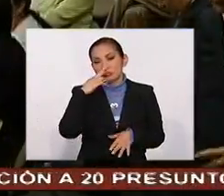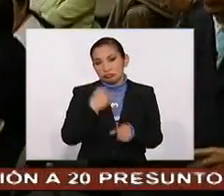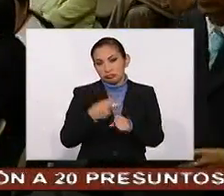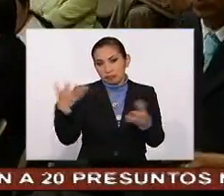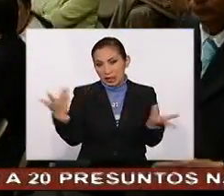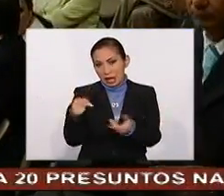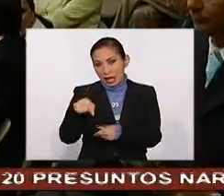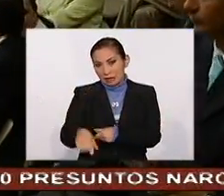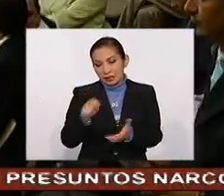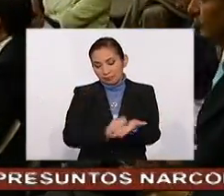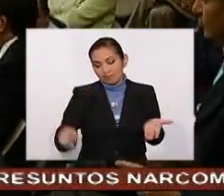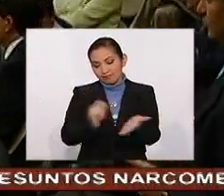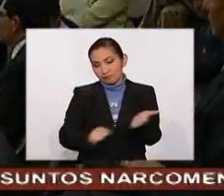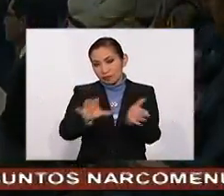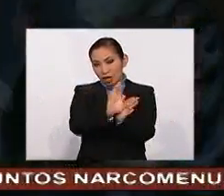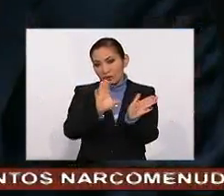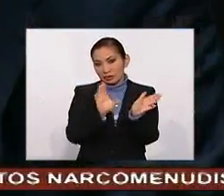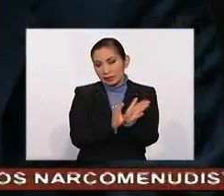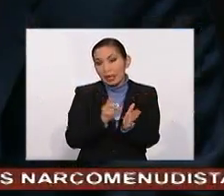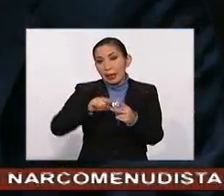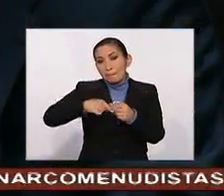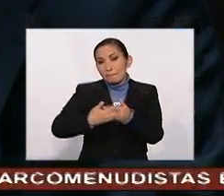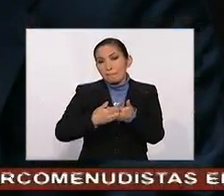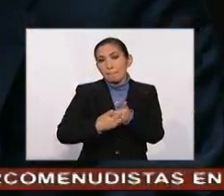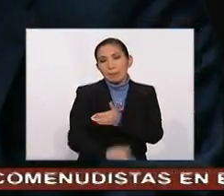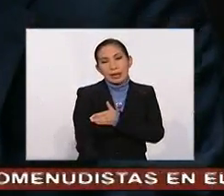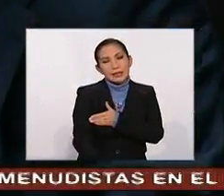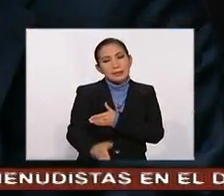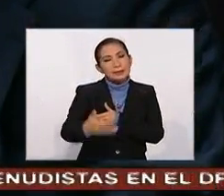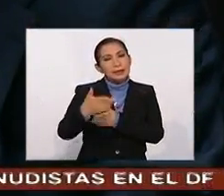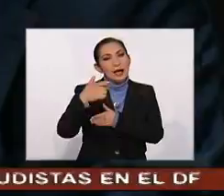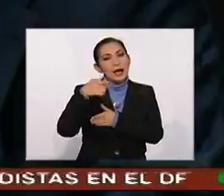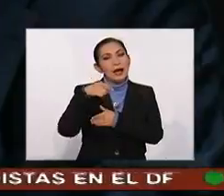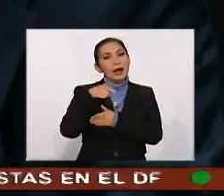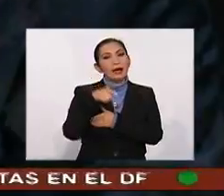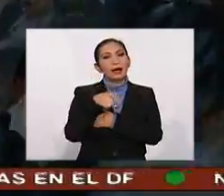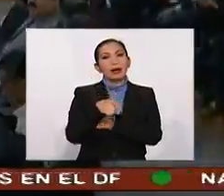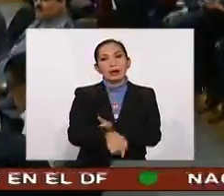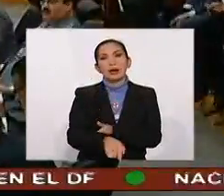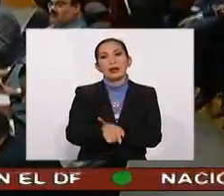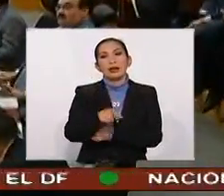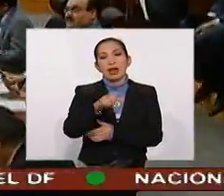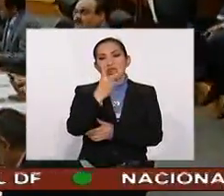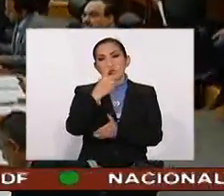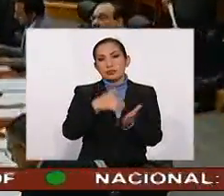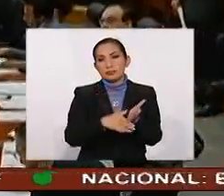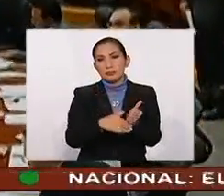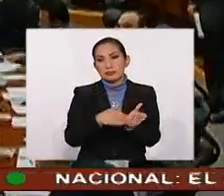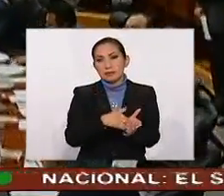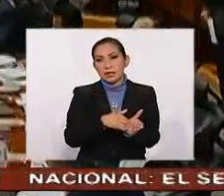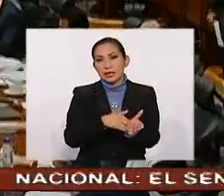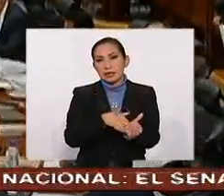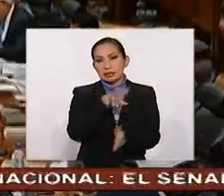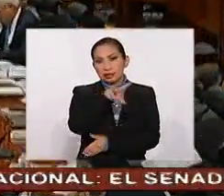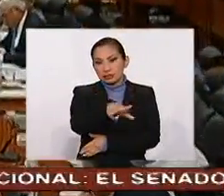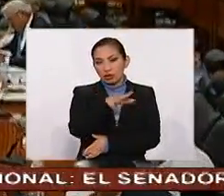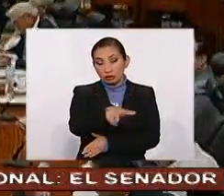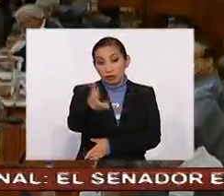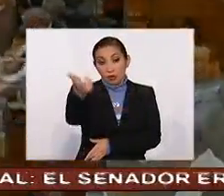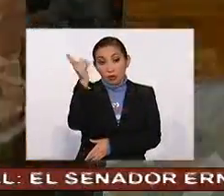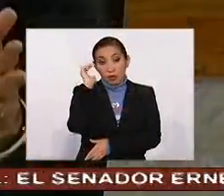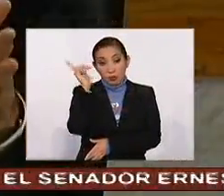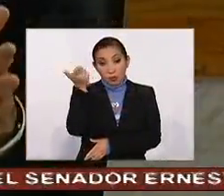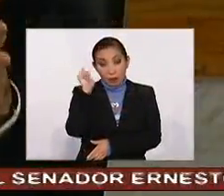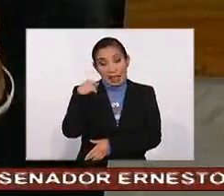vez, de redactar la Constitución que entraría en vigor a partir del 2018. Ojalá